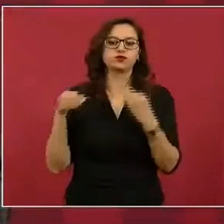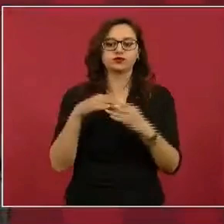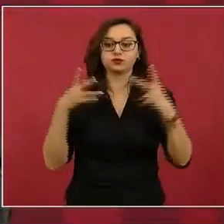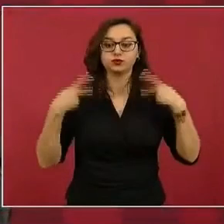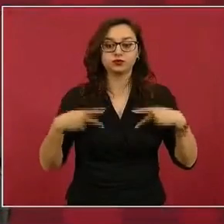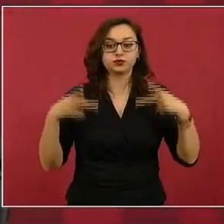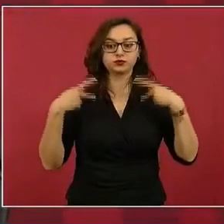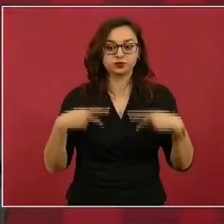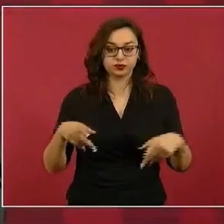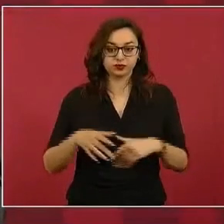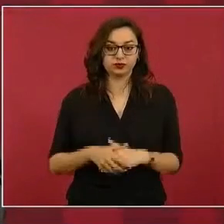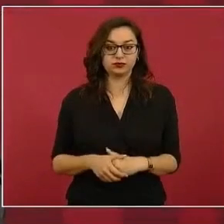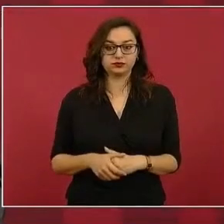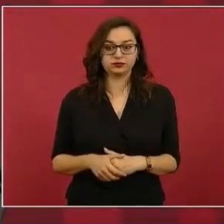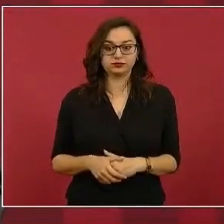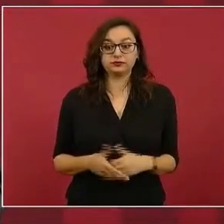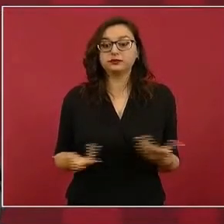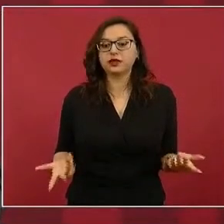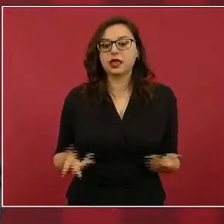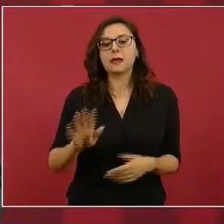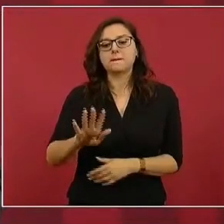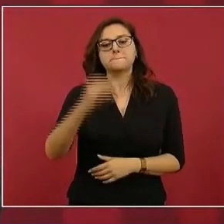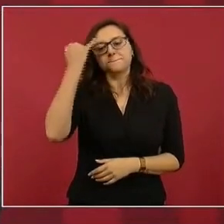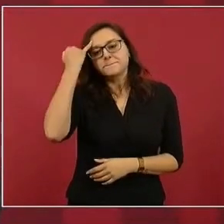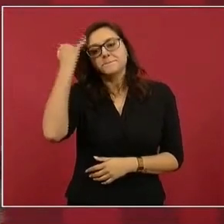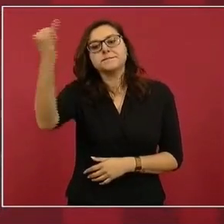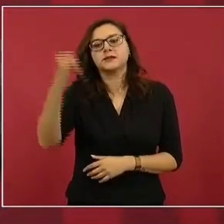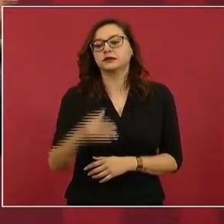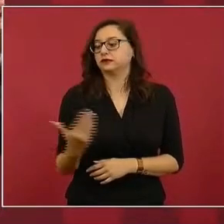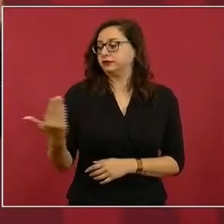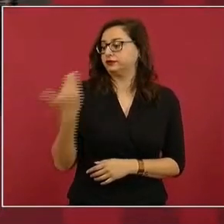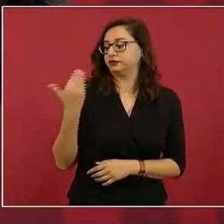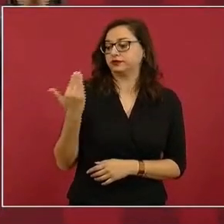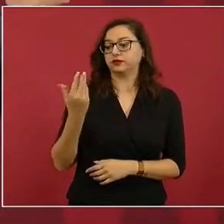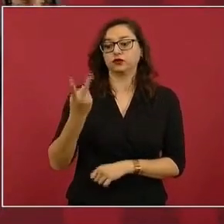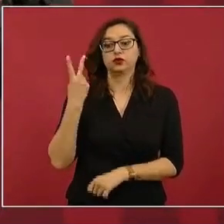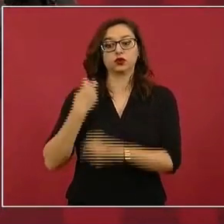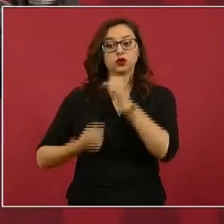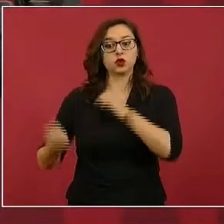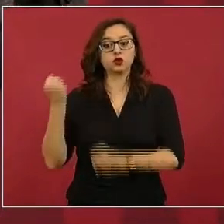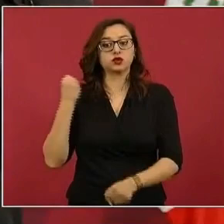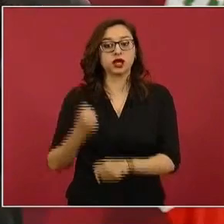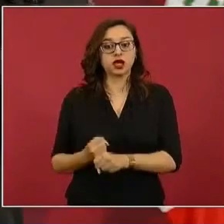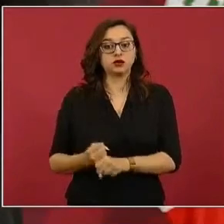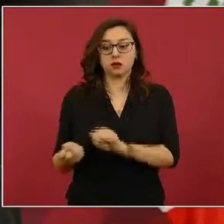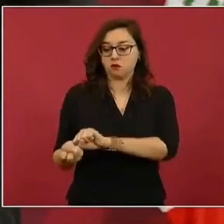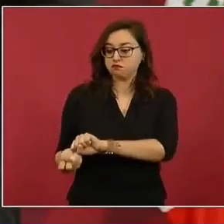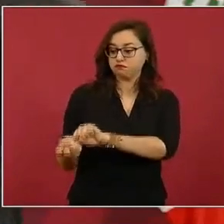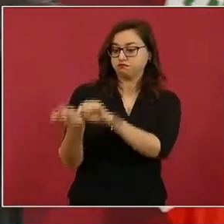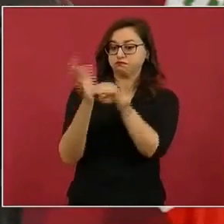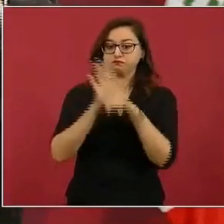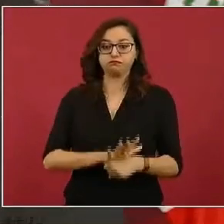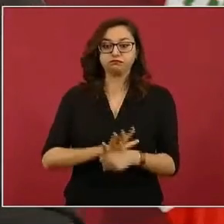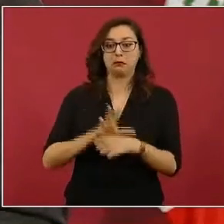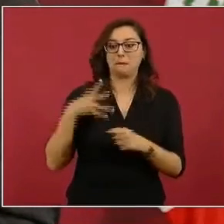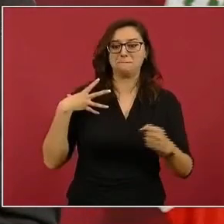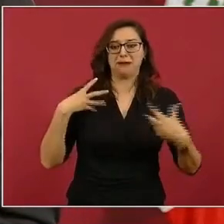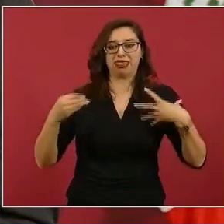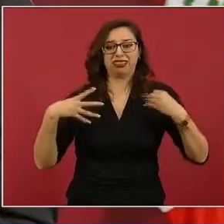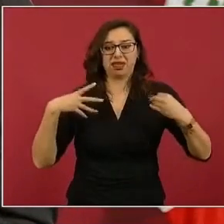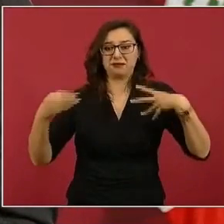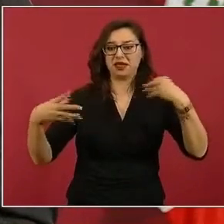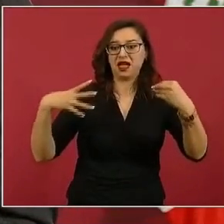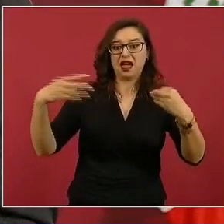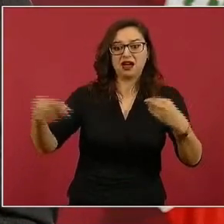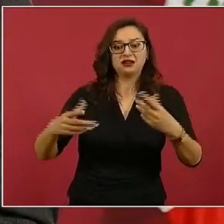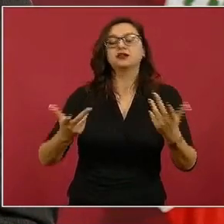¿Cómo se iba a enfrentar una pandemia con un régimen corrupto como el que imperaba?